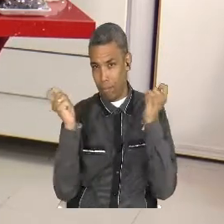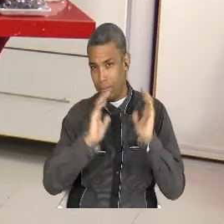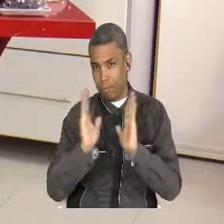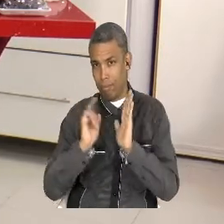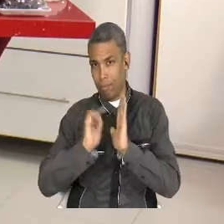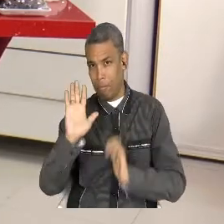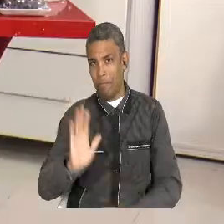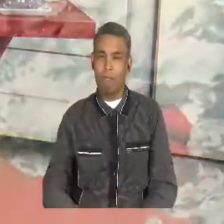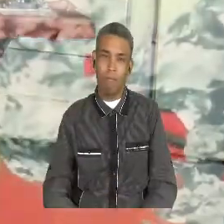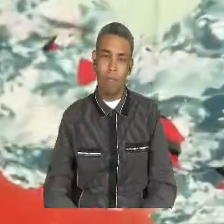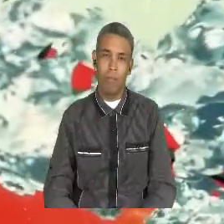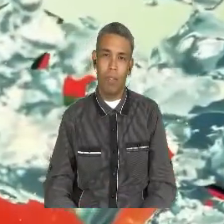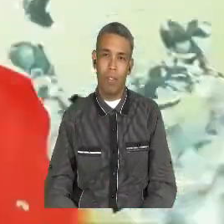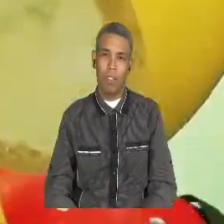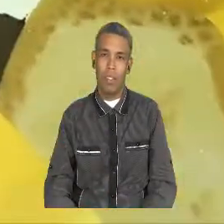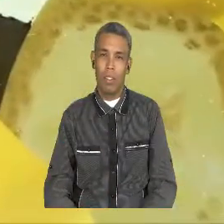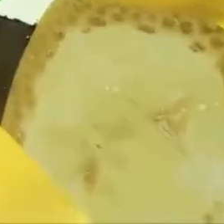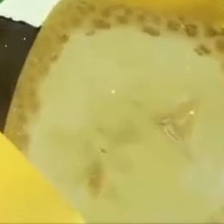pausa.